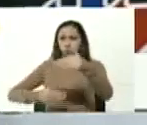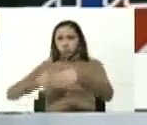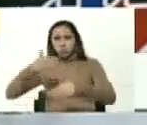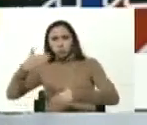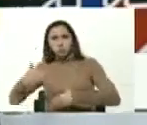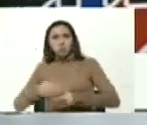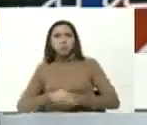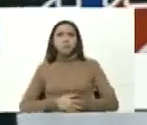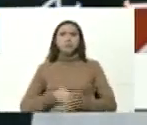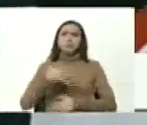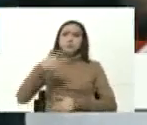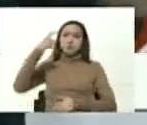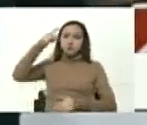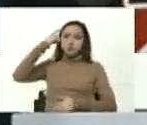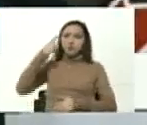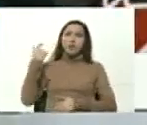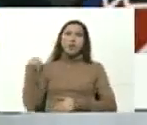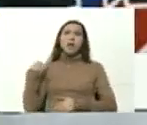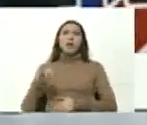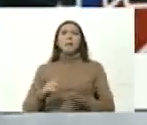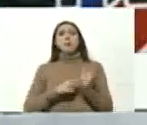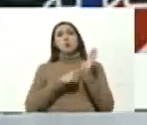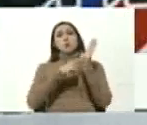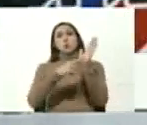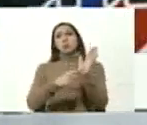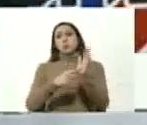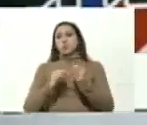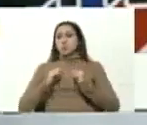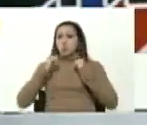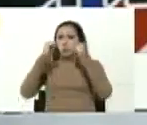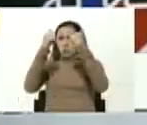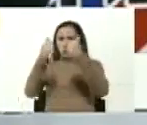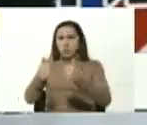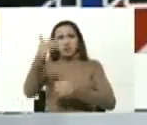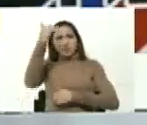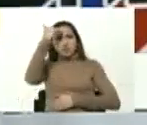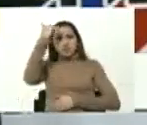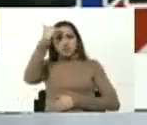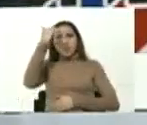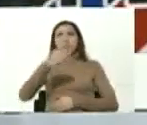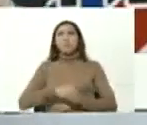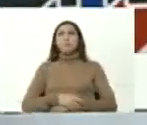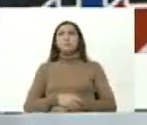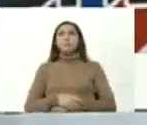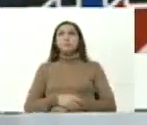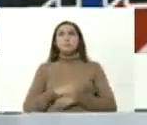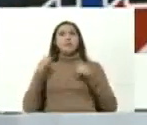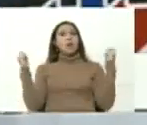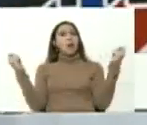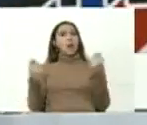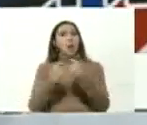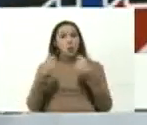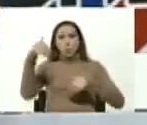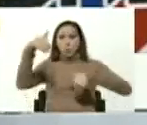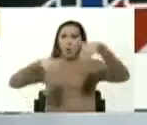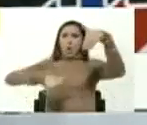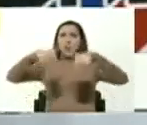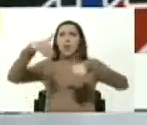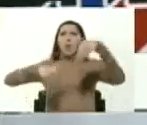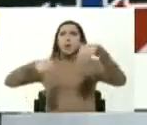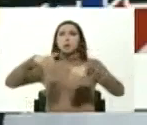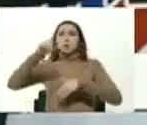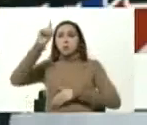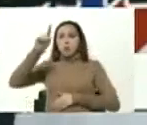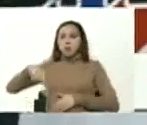tenemos un primer panorama de cómo arrancó en términos de la propaganda electoral y